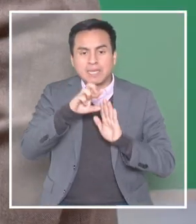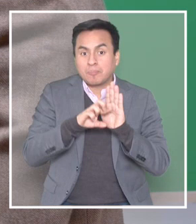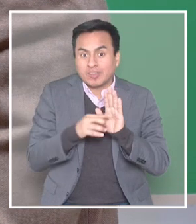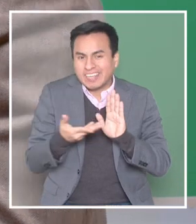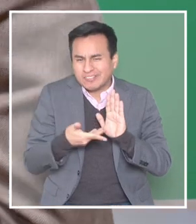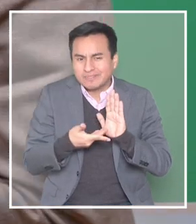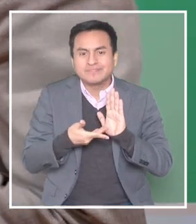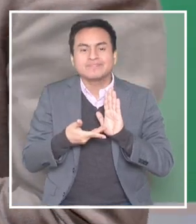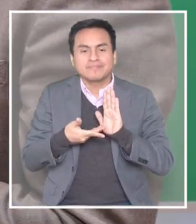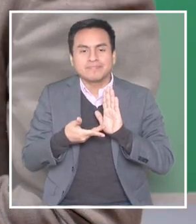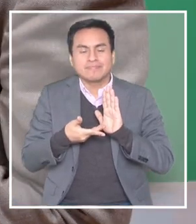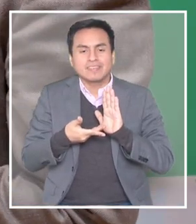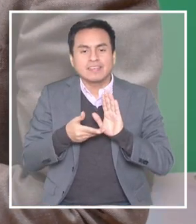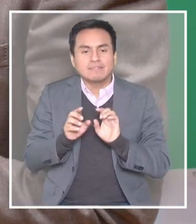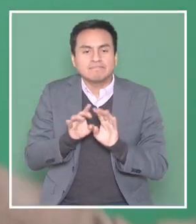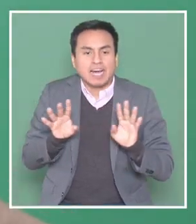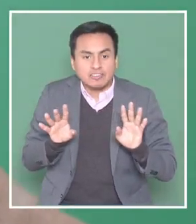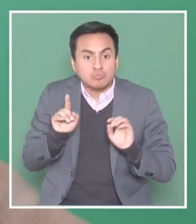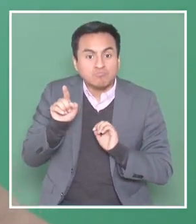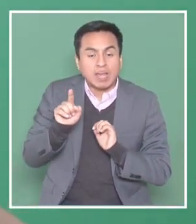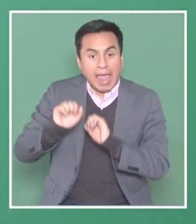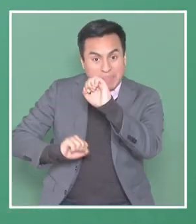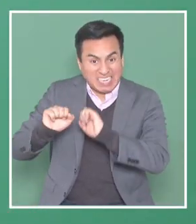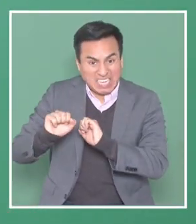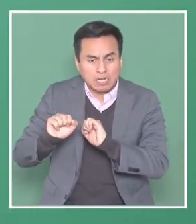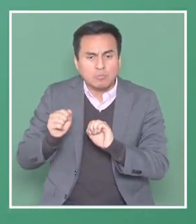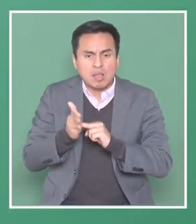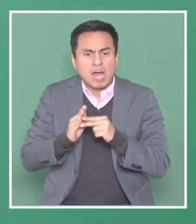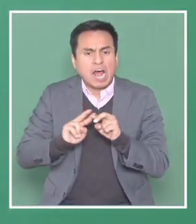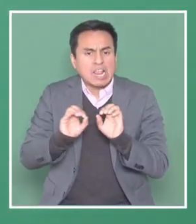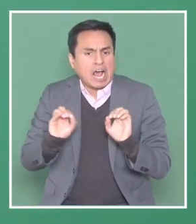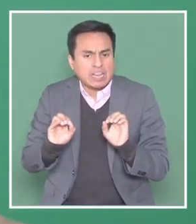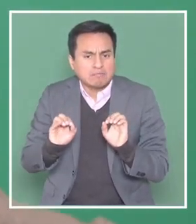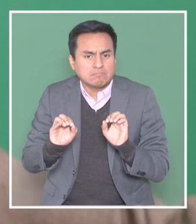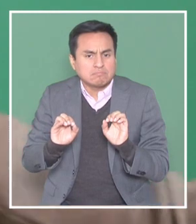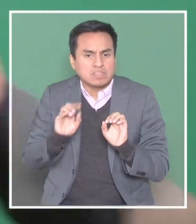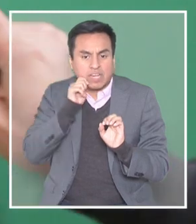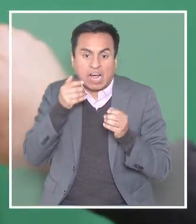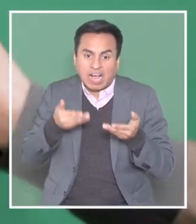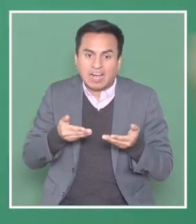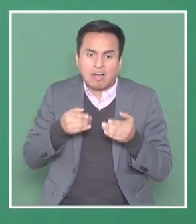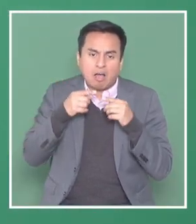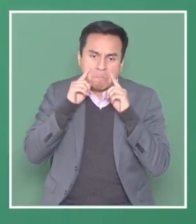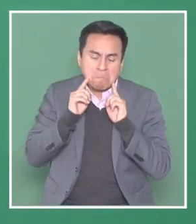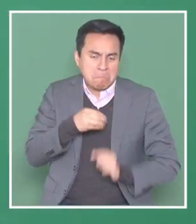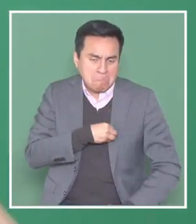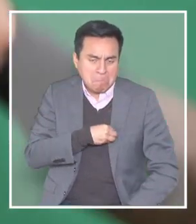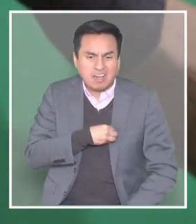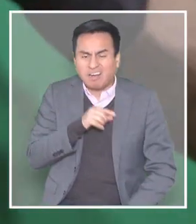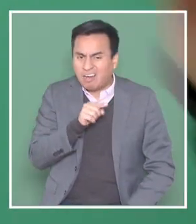nuestro proyecto es que, en caso que la empresa no solucione el problema, es decir, estemos acá, en la carita